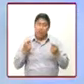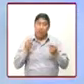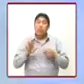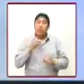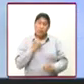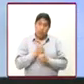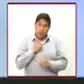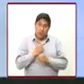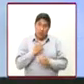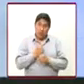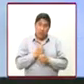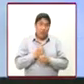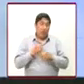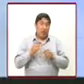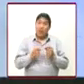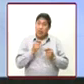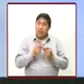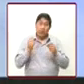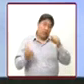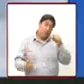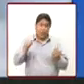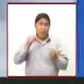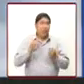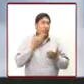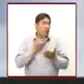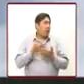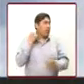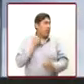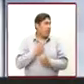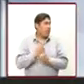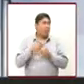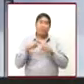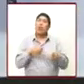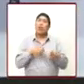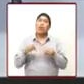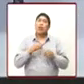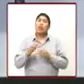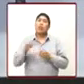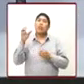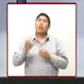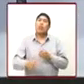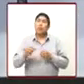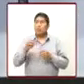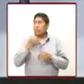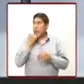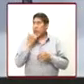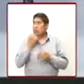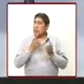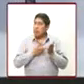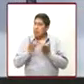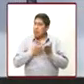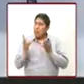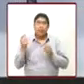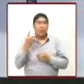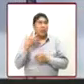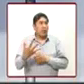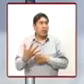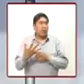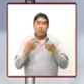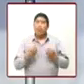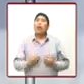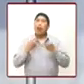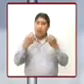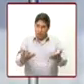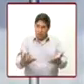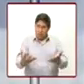su trabajo para dar justamente con el vehículo. Bueno, ese es el trabajo que tienen que hacer, que tienen que cumplir. Lo cierto es que la Red Bolivisión ha